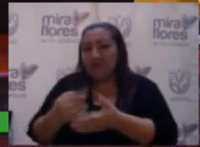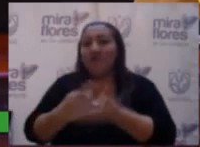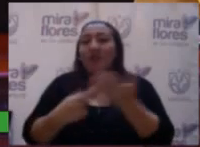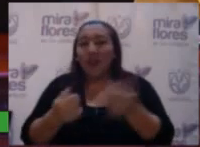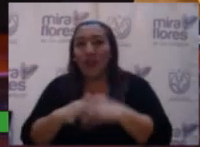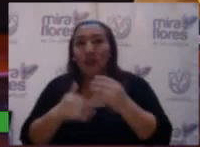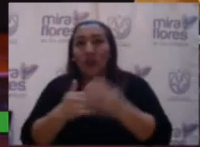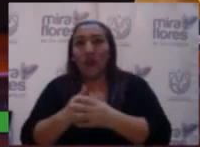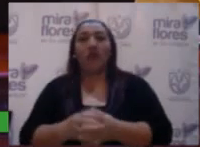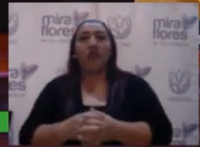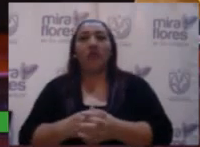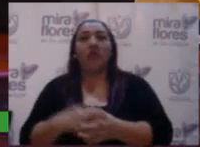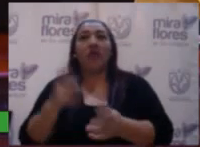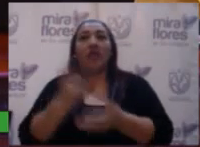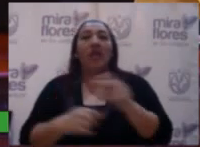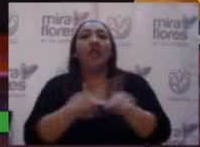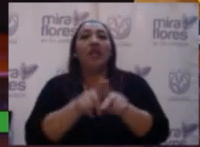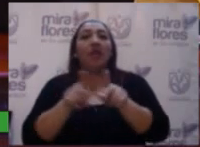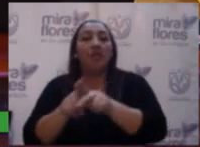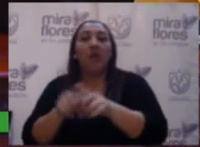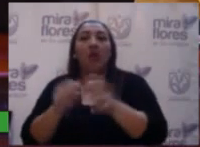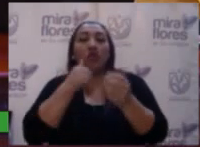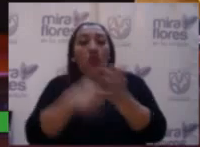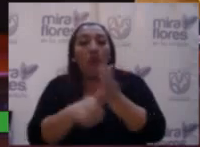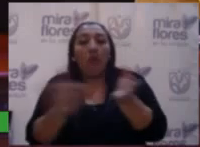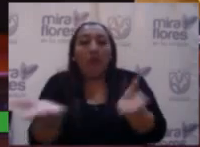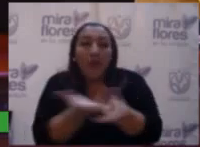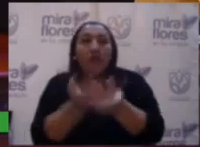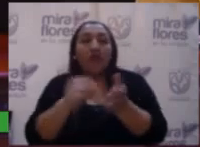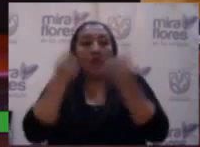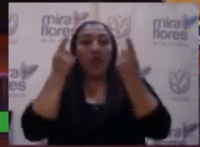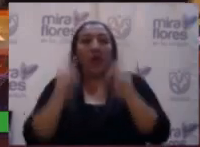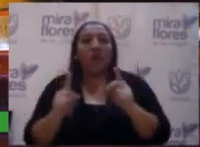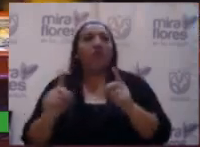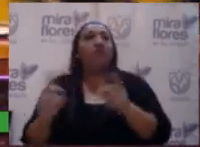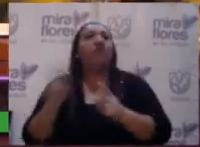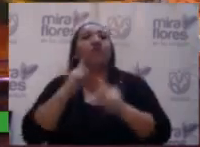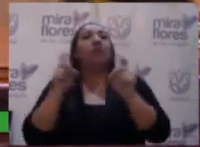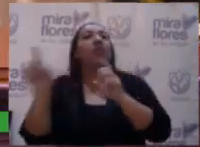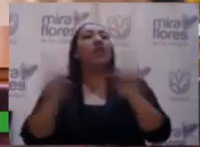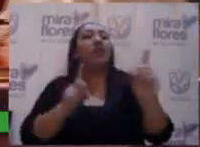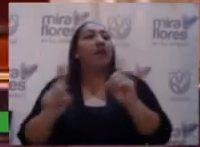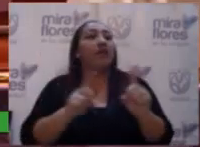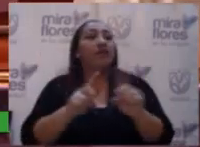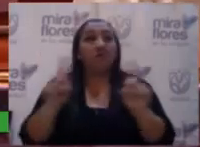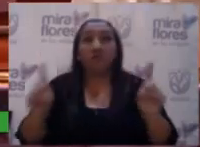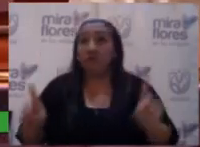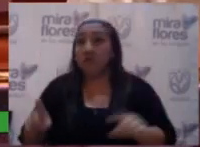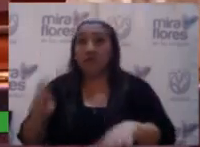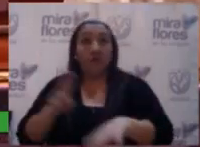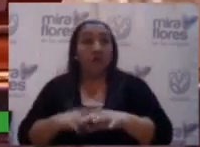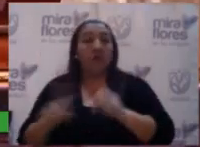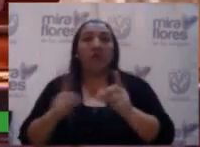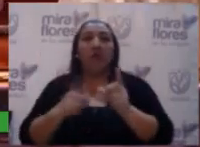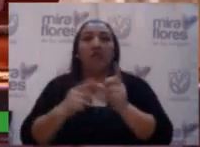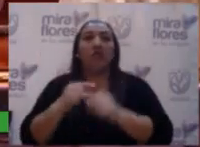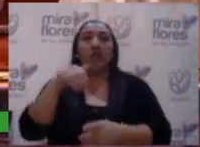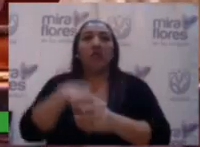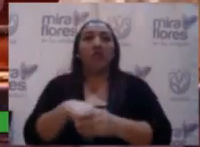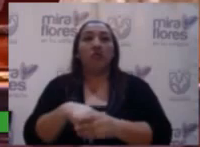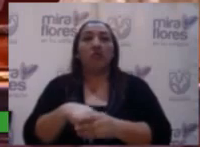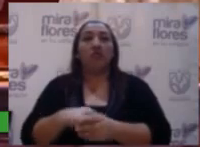sustentatoria que obra como anexo y que forma parte del presente acuerdo al debate si no tenemos debate procederemos